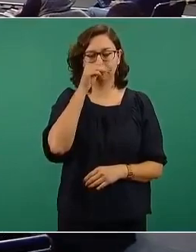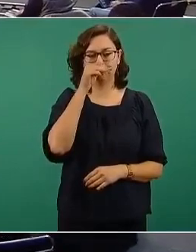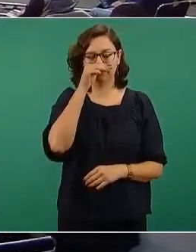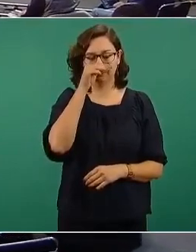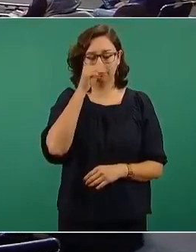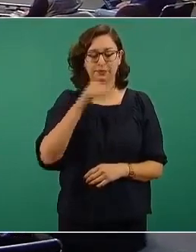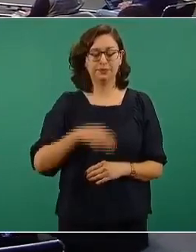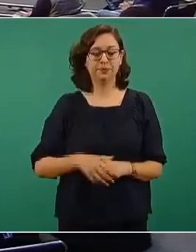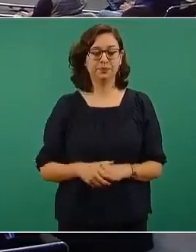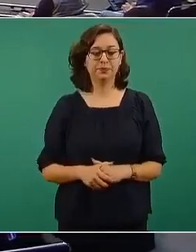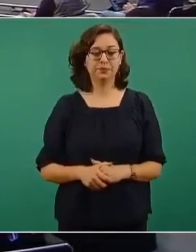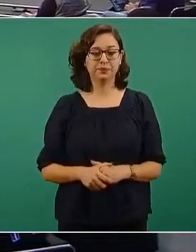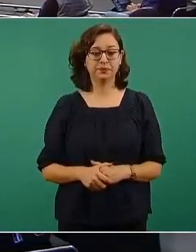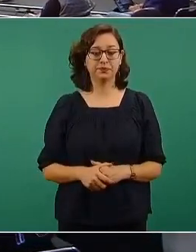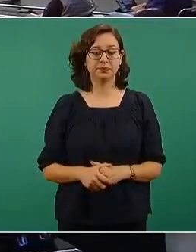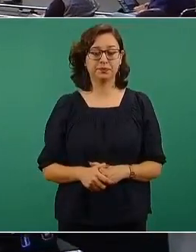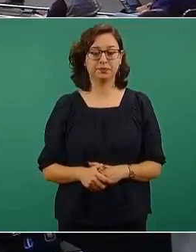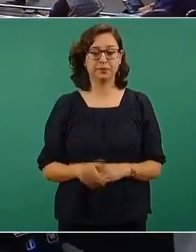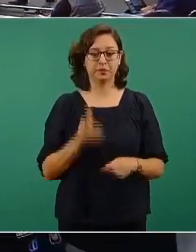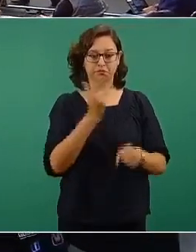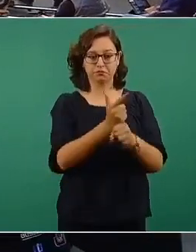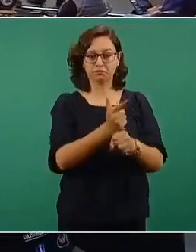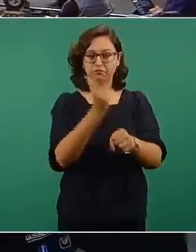este es el reporte de tomas.